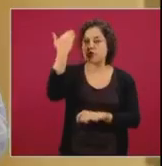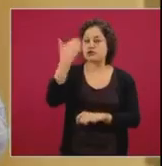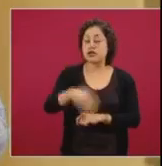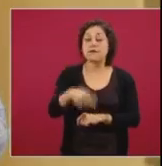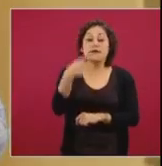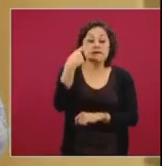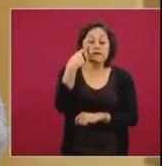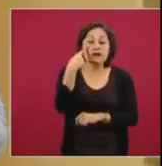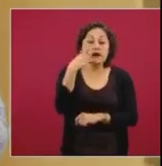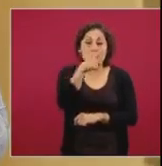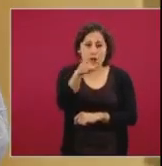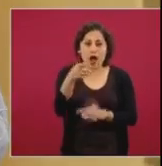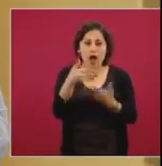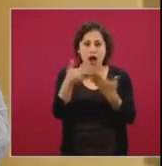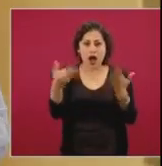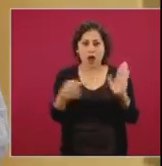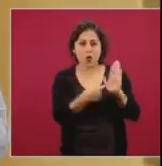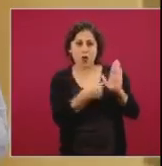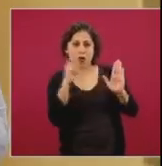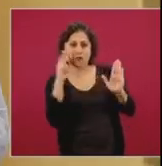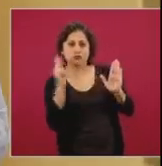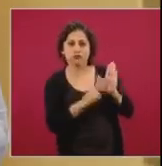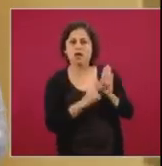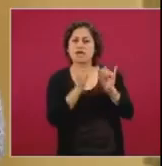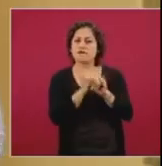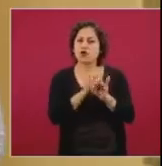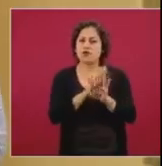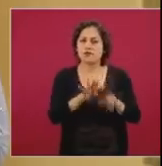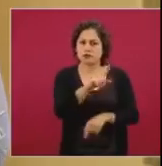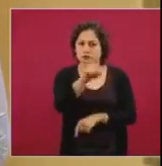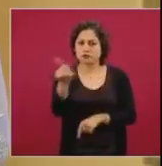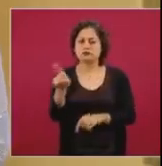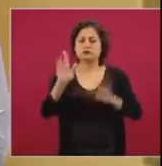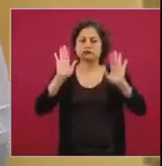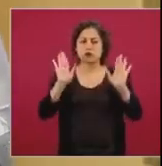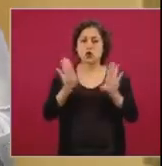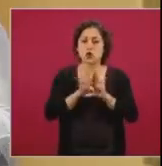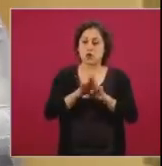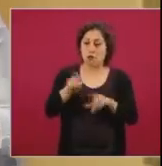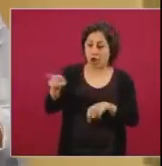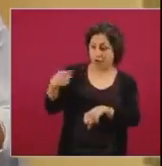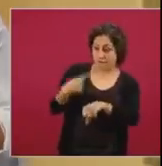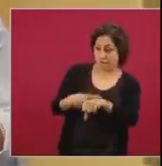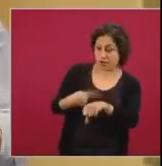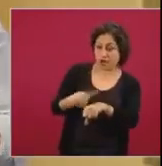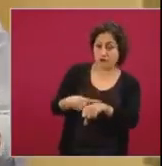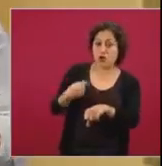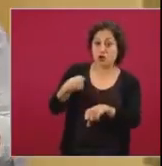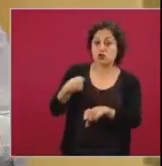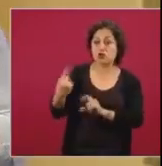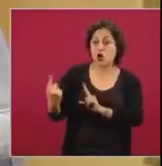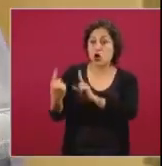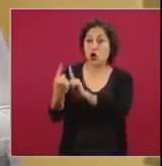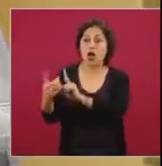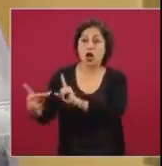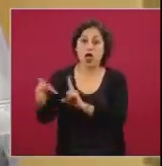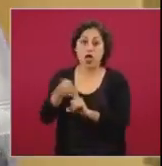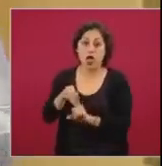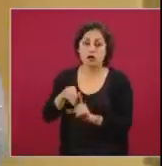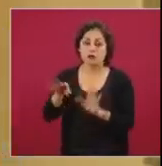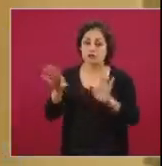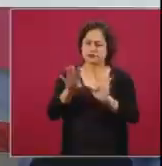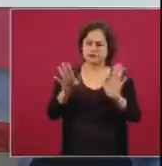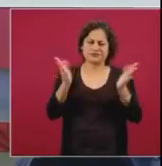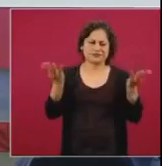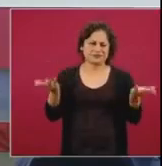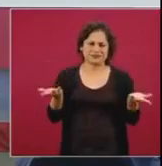nosotros mismos vamos a quitar todas esas barreras, sabiendo que no me voy a contagiar, o el Señor no se va a contagiar conmigo si yo padeciera lepra y